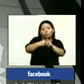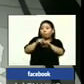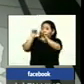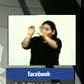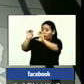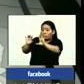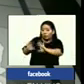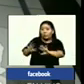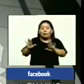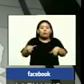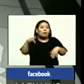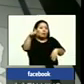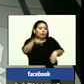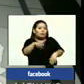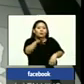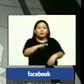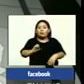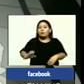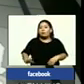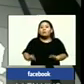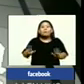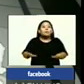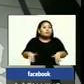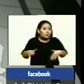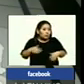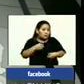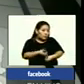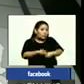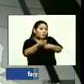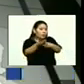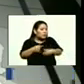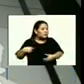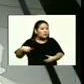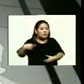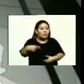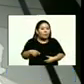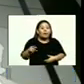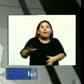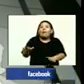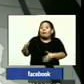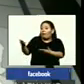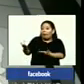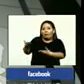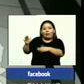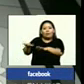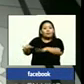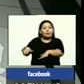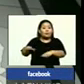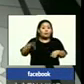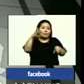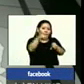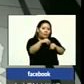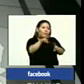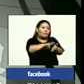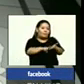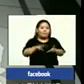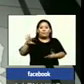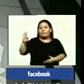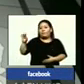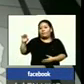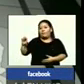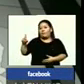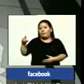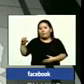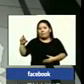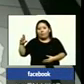que afronta el territorio nacional y les comento que como siempre son gracias a Sistema Fede Crédito. Esta es la red financiera